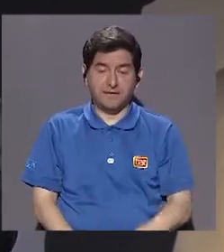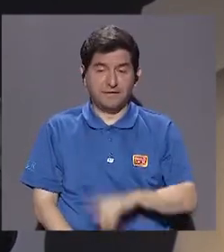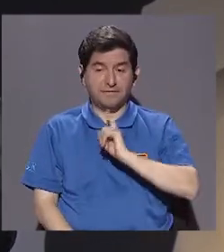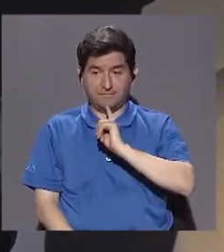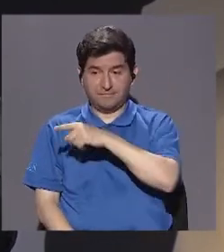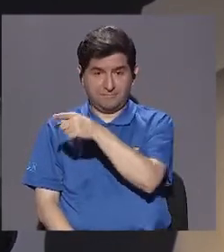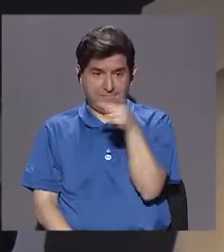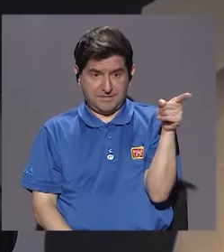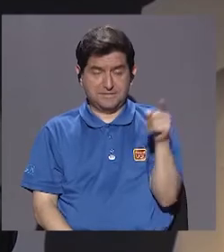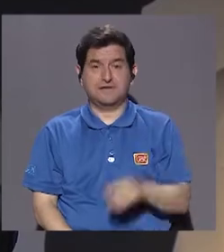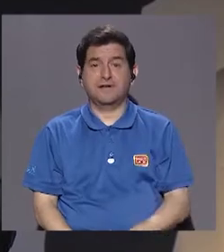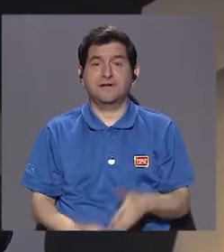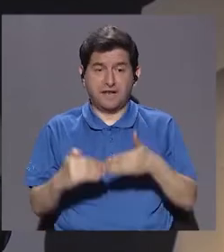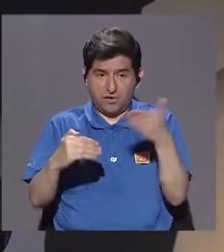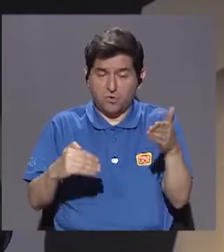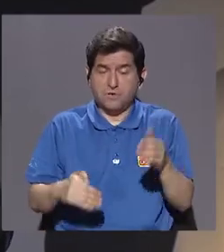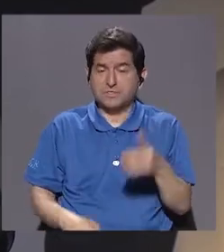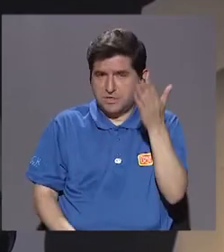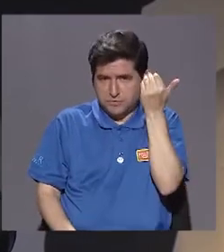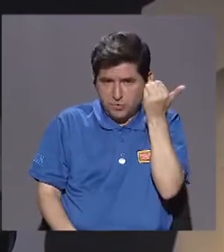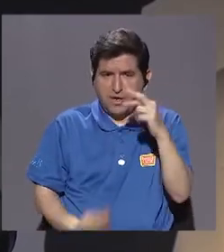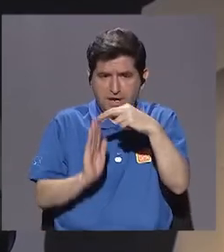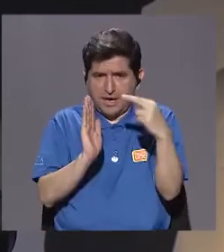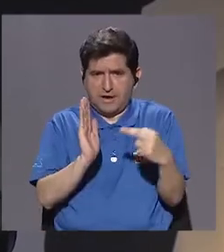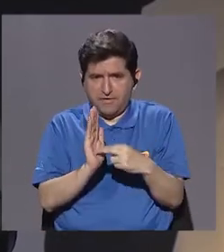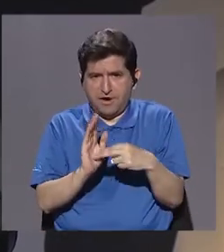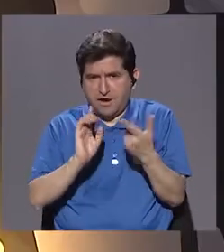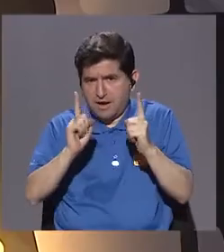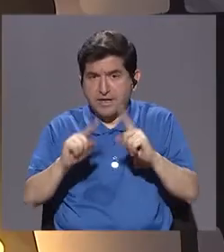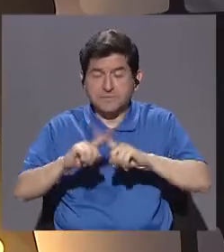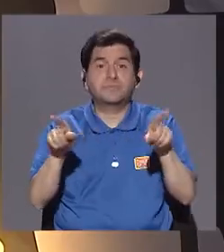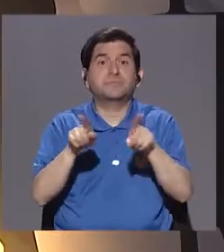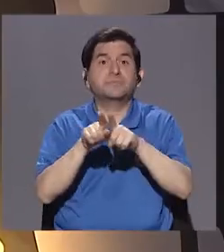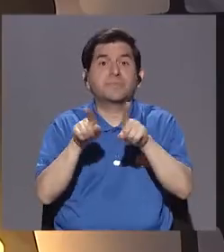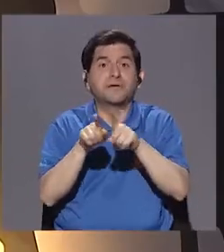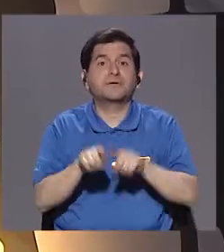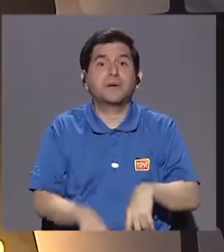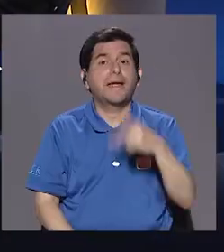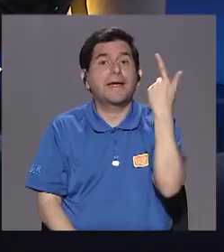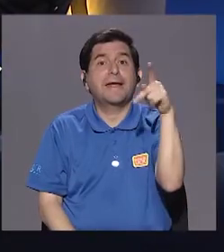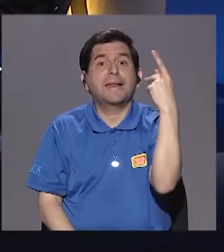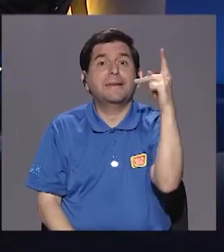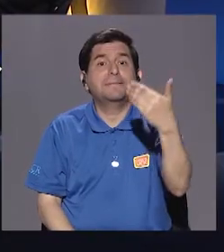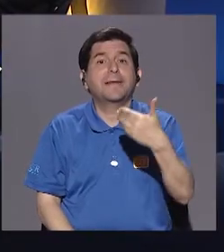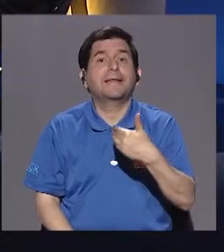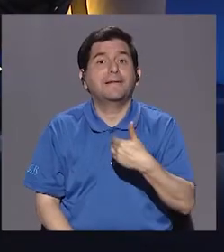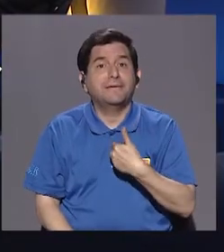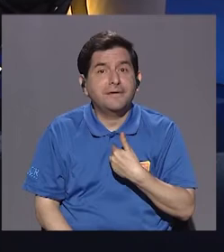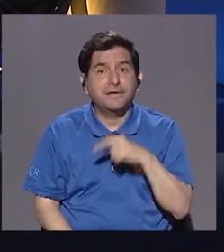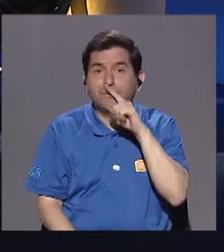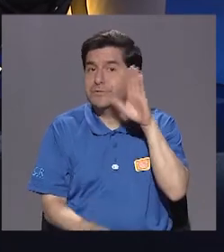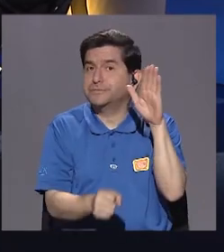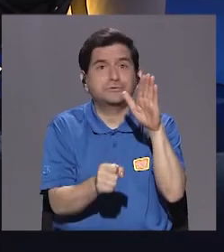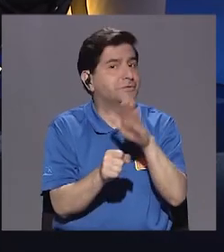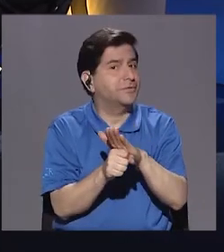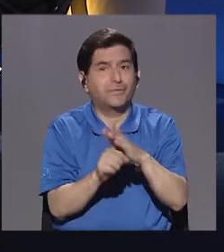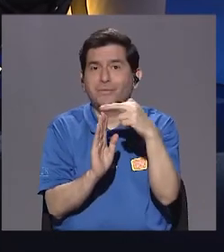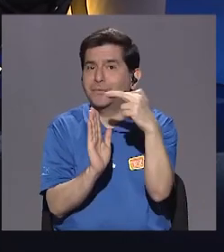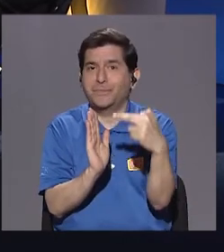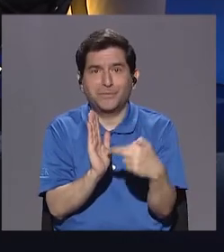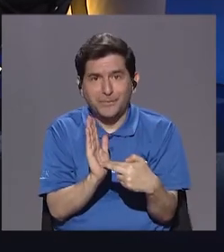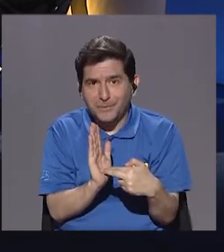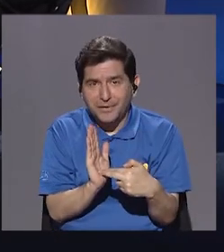decirles por qué son las cosas porque están las reglas pero sobre todo con las valientes de no atenerse a las